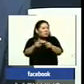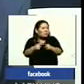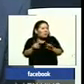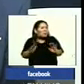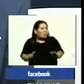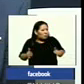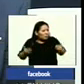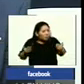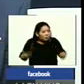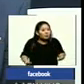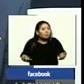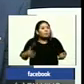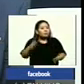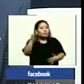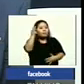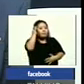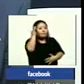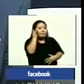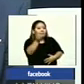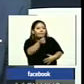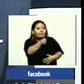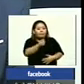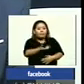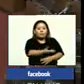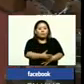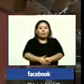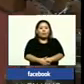esta decisión? Lo conocemos en el siguiente informe.